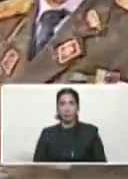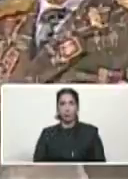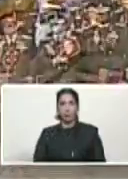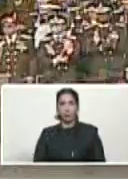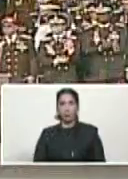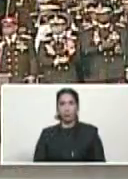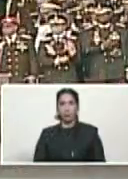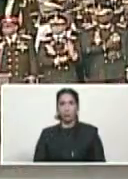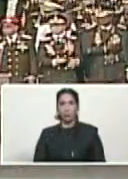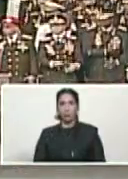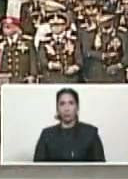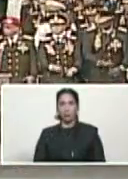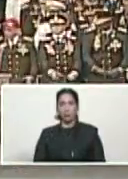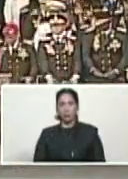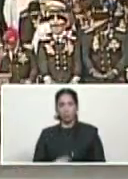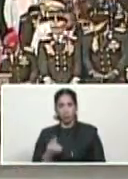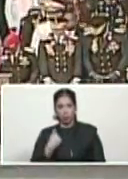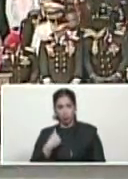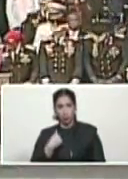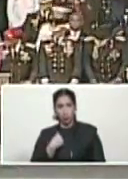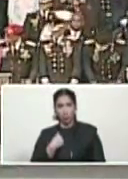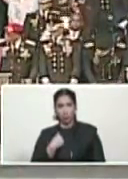Me correspondió,